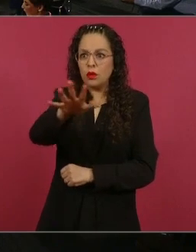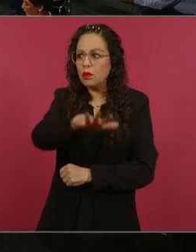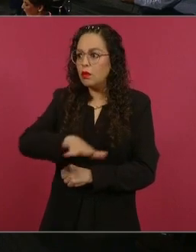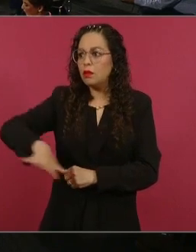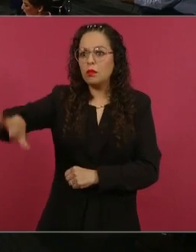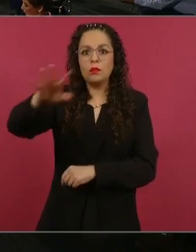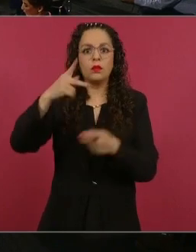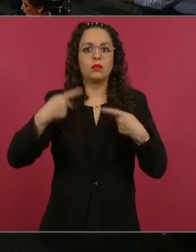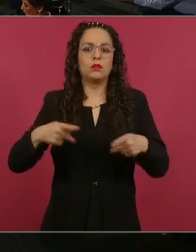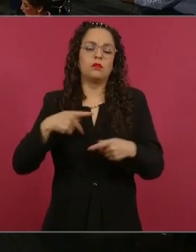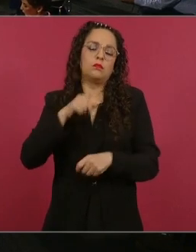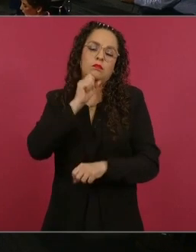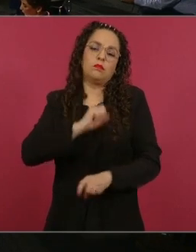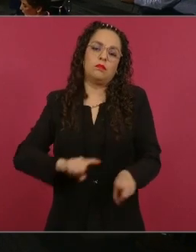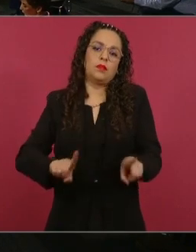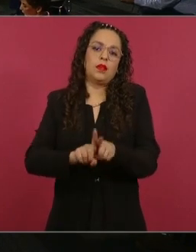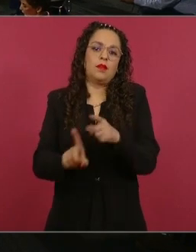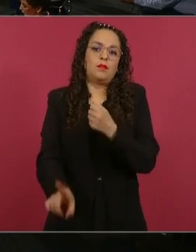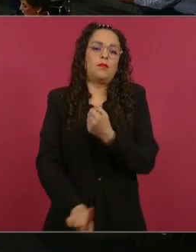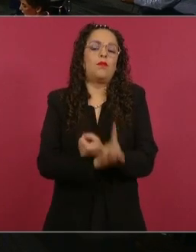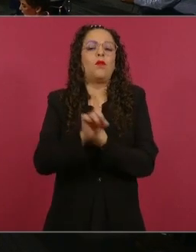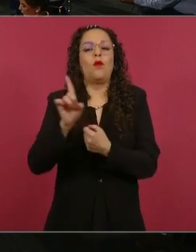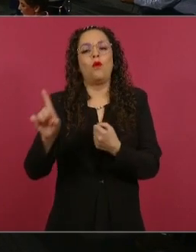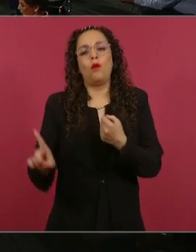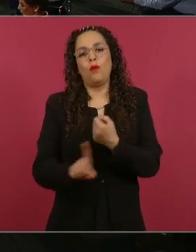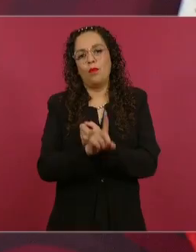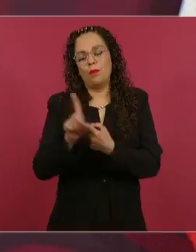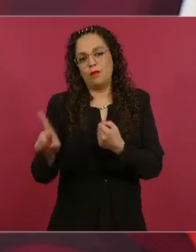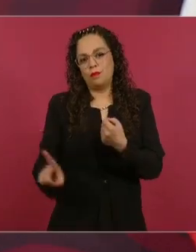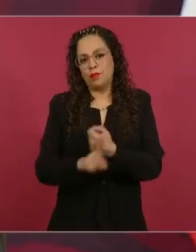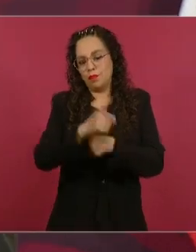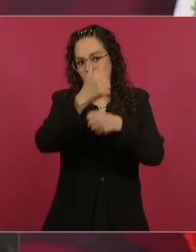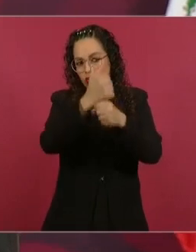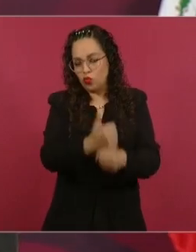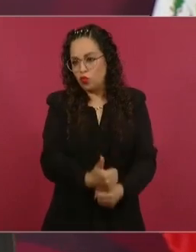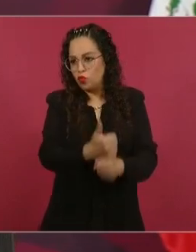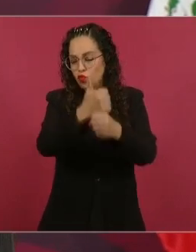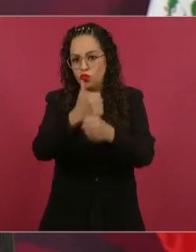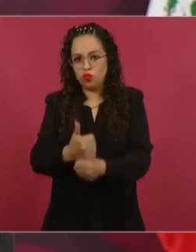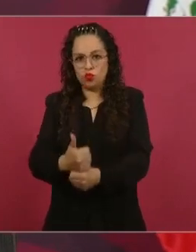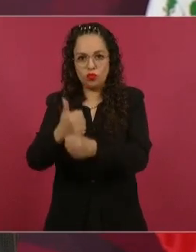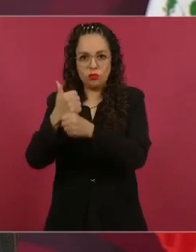Además de que es un acto injerencista,